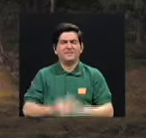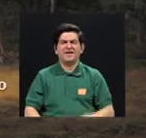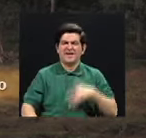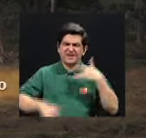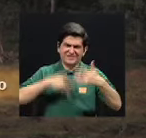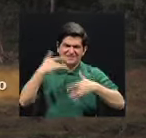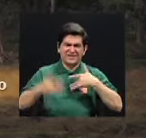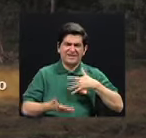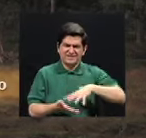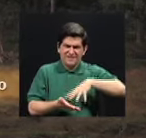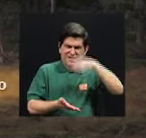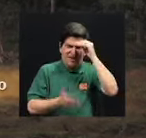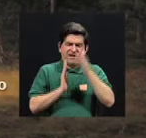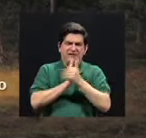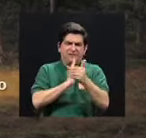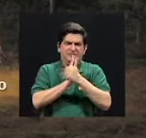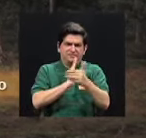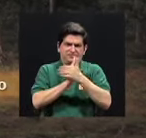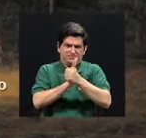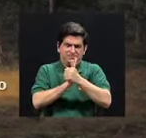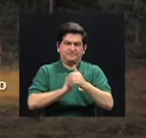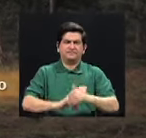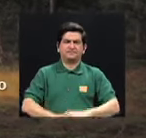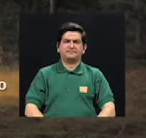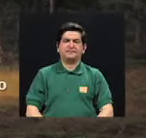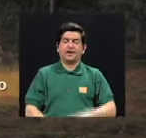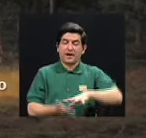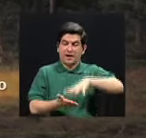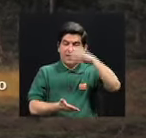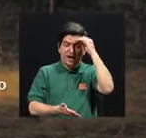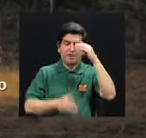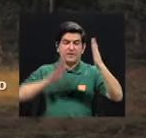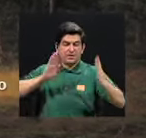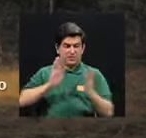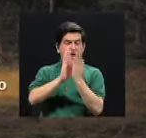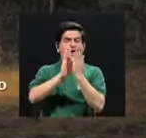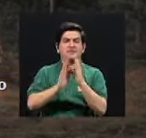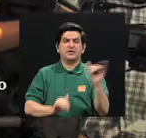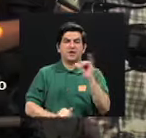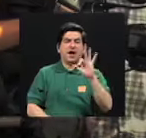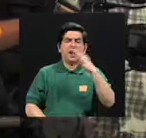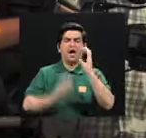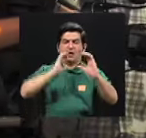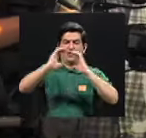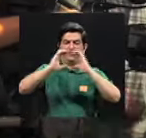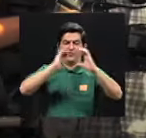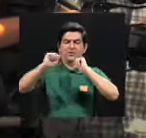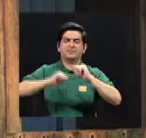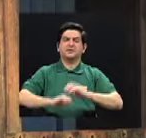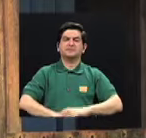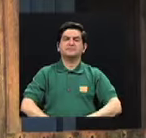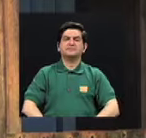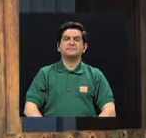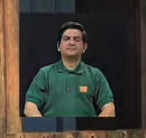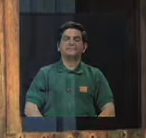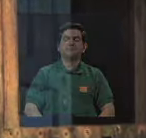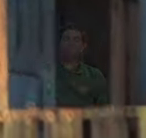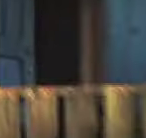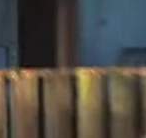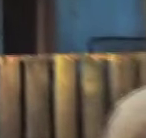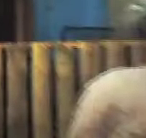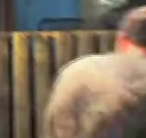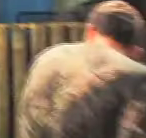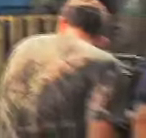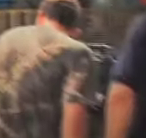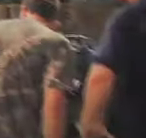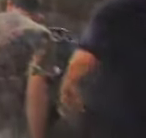Sentimos que vamos adquiriendo capacidad. Vamos aprendiendo a enfrentarnos inclusive a los medios de comunicación. ¡Corta!